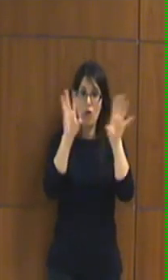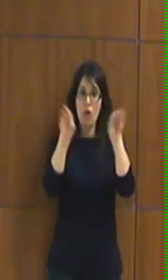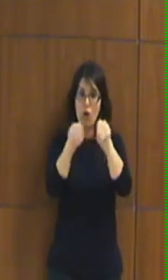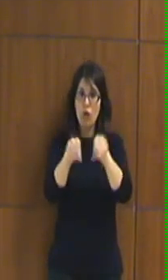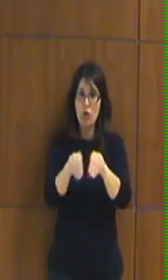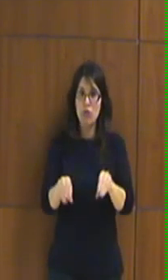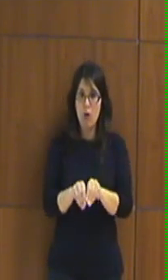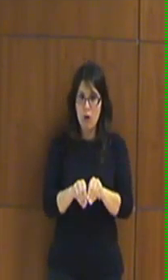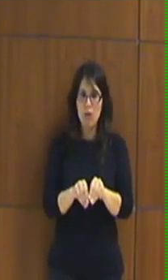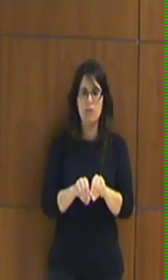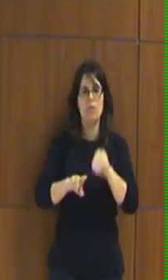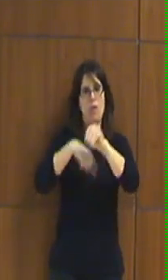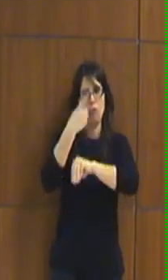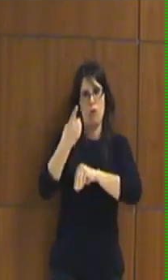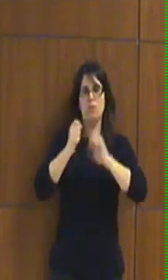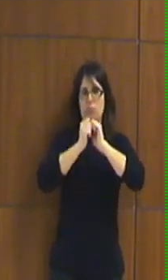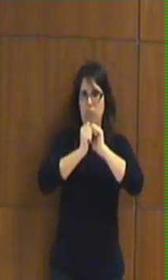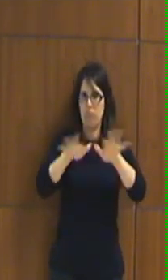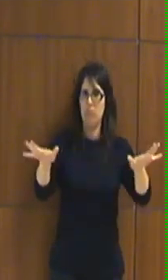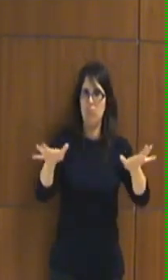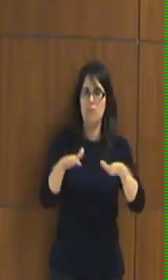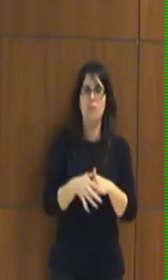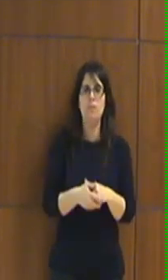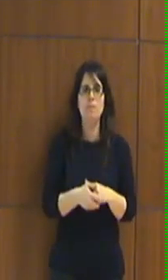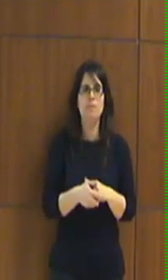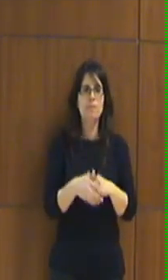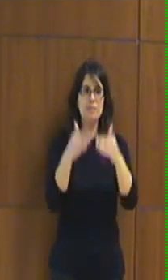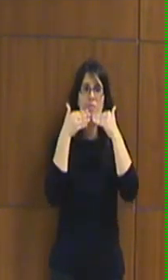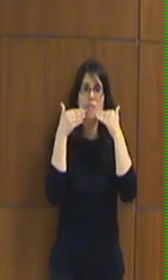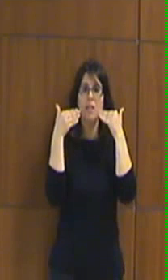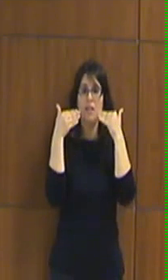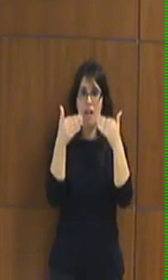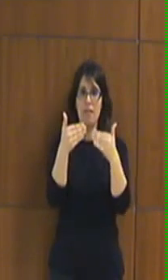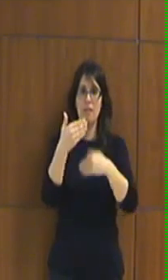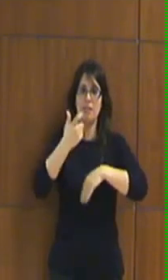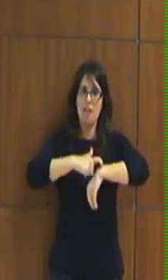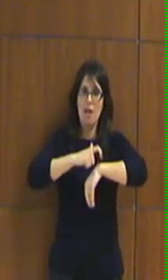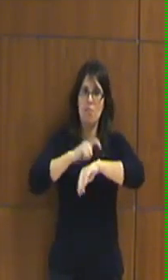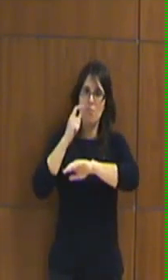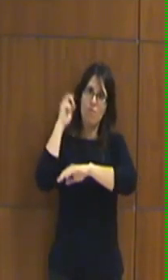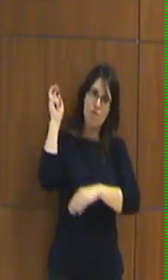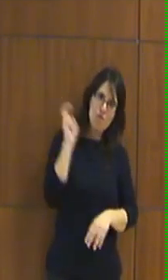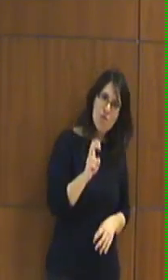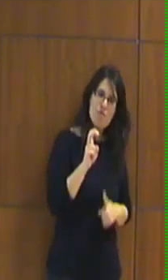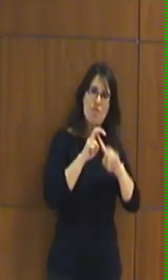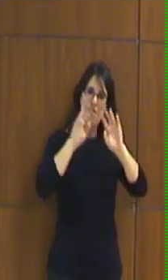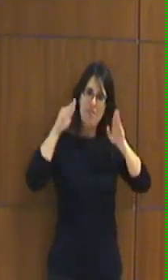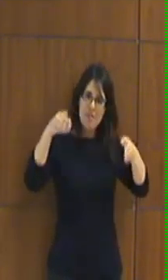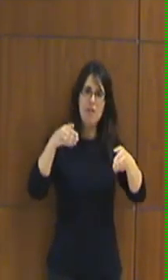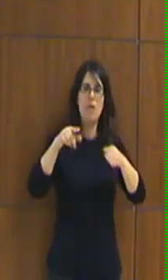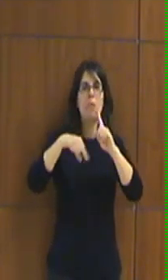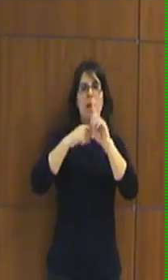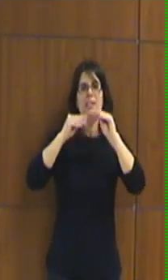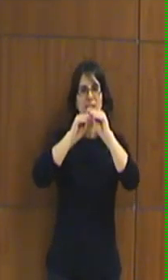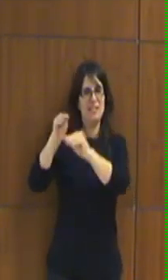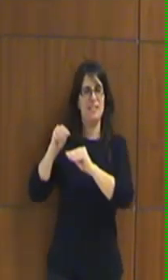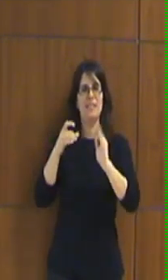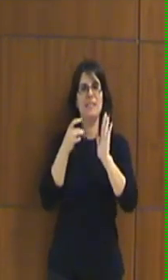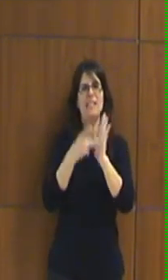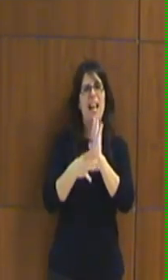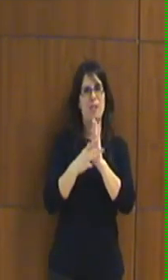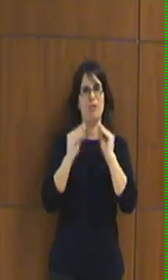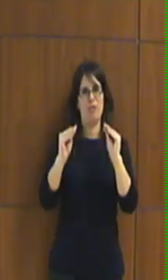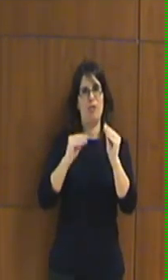ello, difundirlas. Agradeceros el tiempo y el talento de lo que habéis